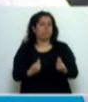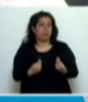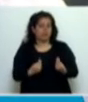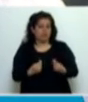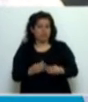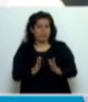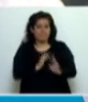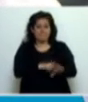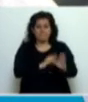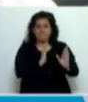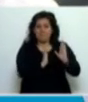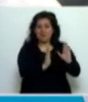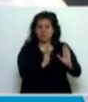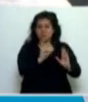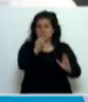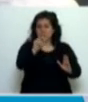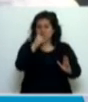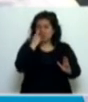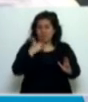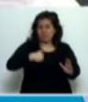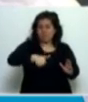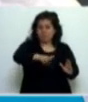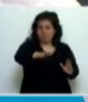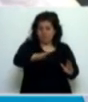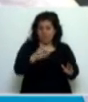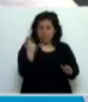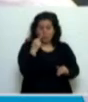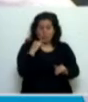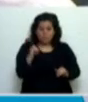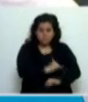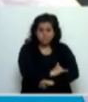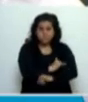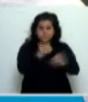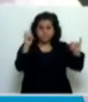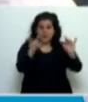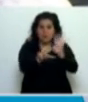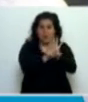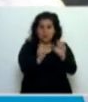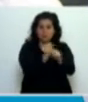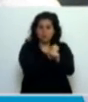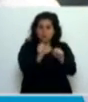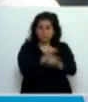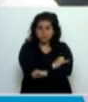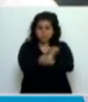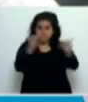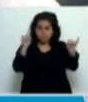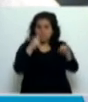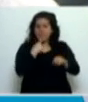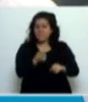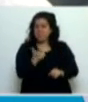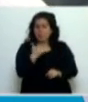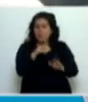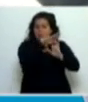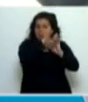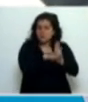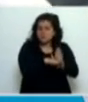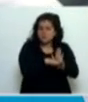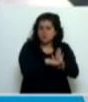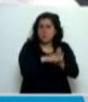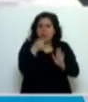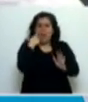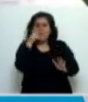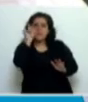la designación es en 30 días a partir de la publicación de esta ley. No se establecen requisitos de la idoneidad para quienes la